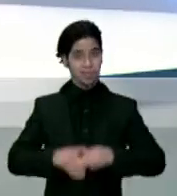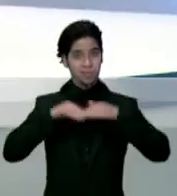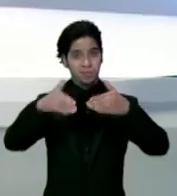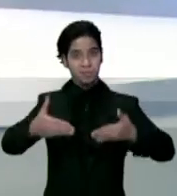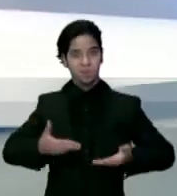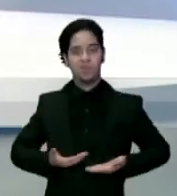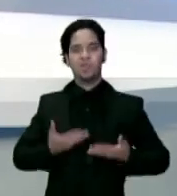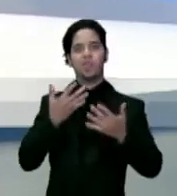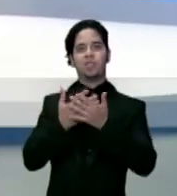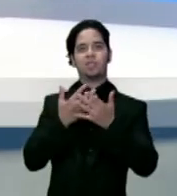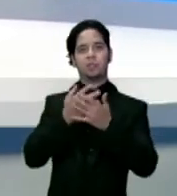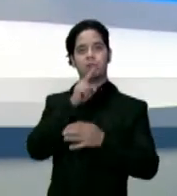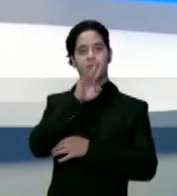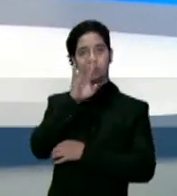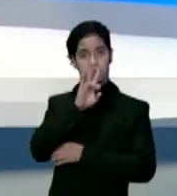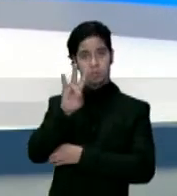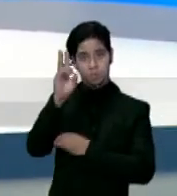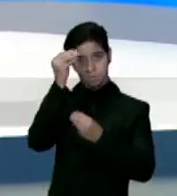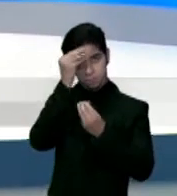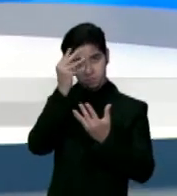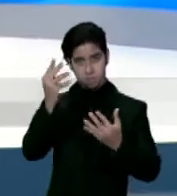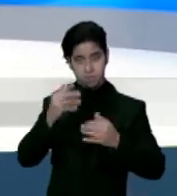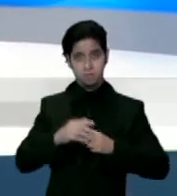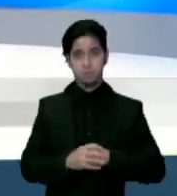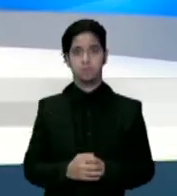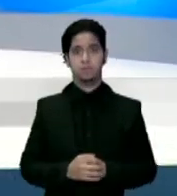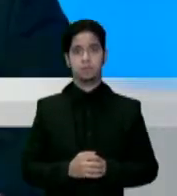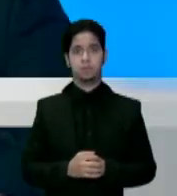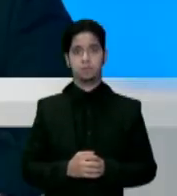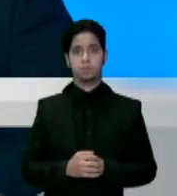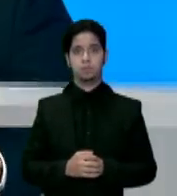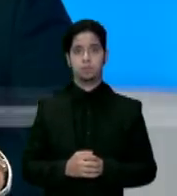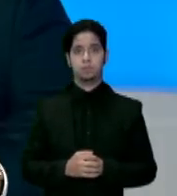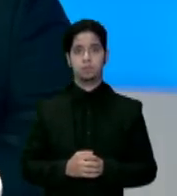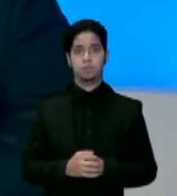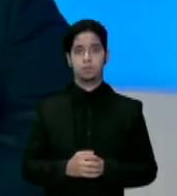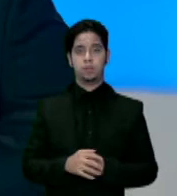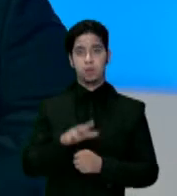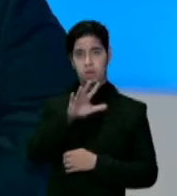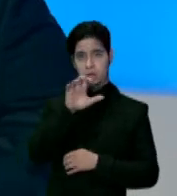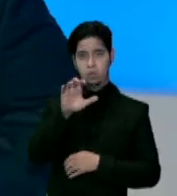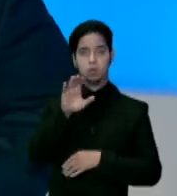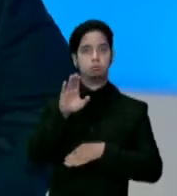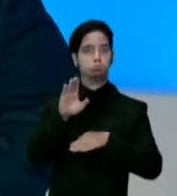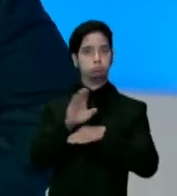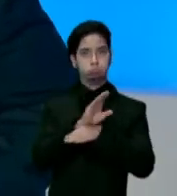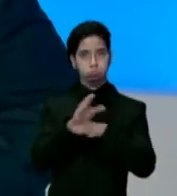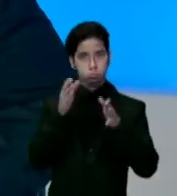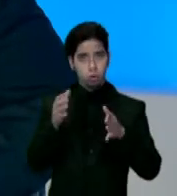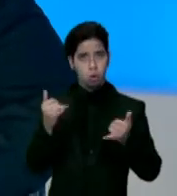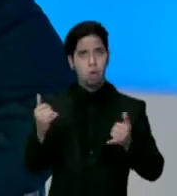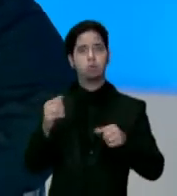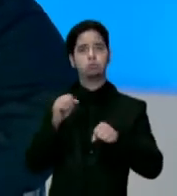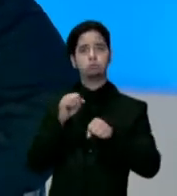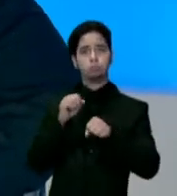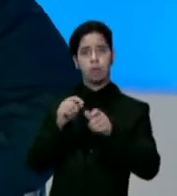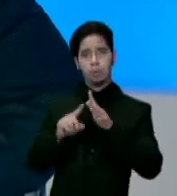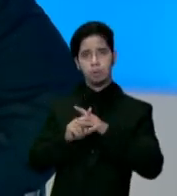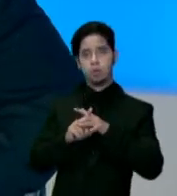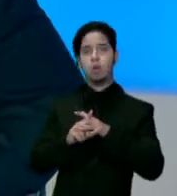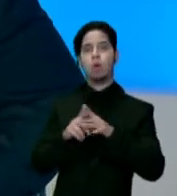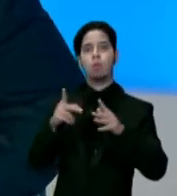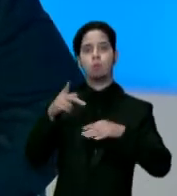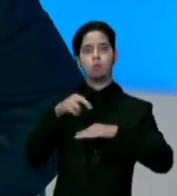Bienvenidos a Noticias 24/7 Informa. De inmediato pasamos a las noticias para esta hora. Unos 500 empresarios participaron hoy del evento Puerto Rico is Open